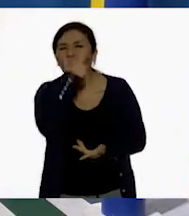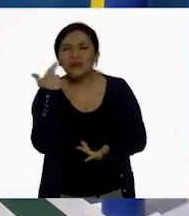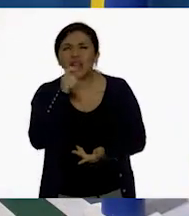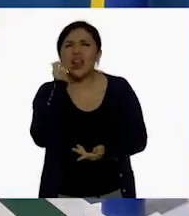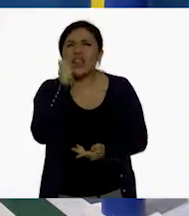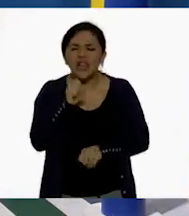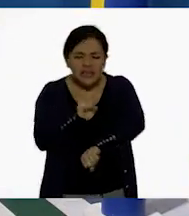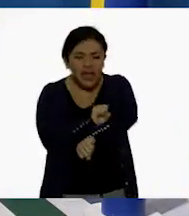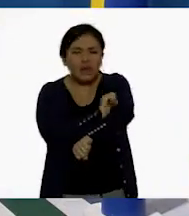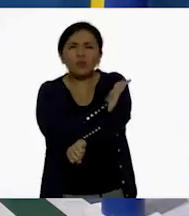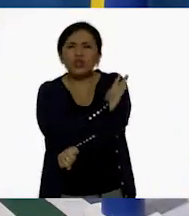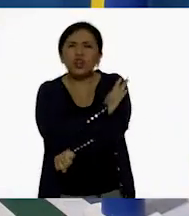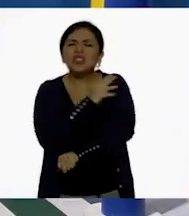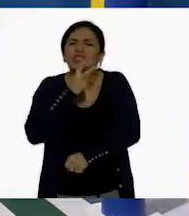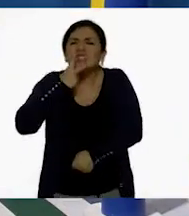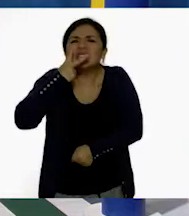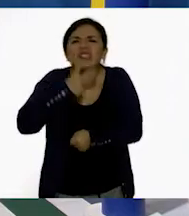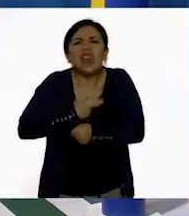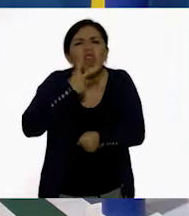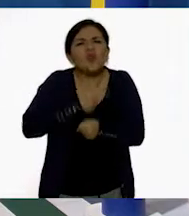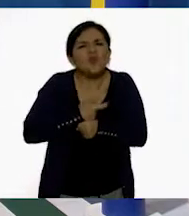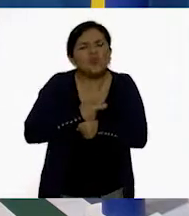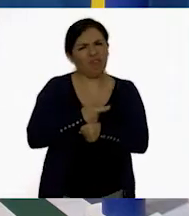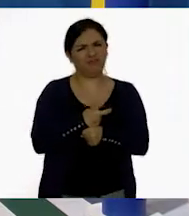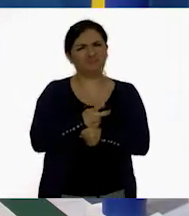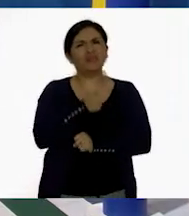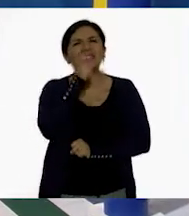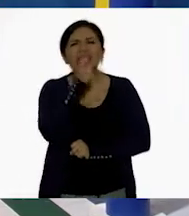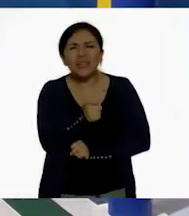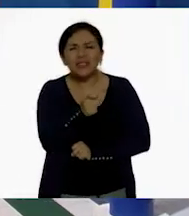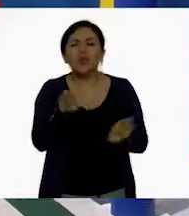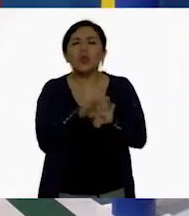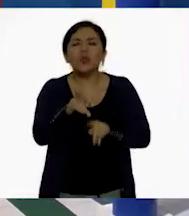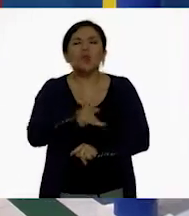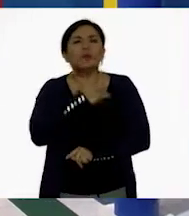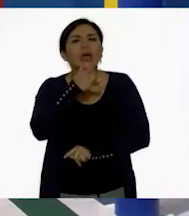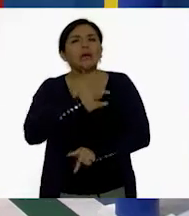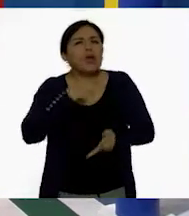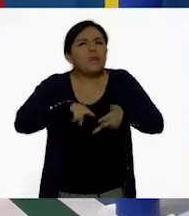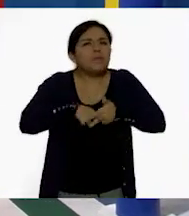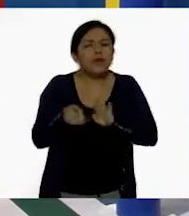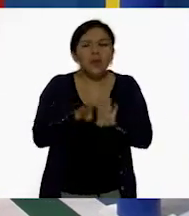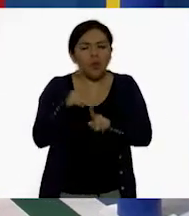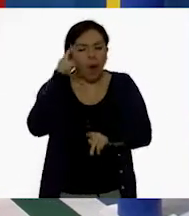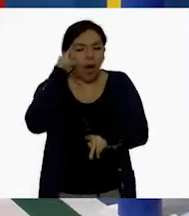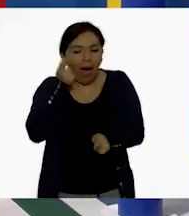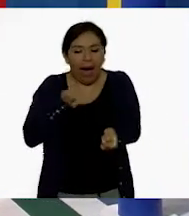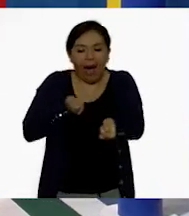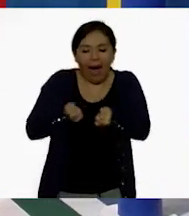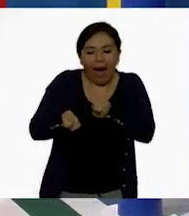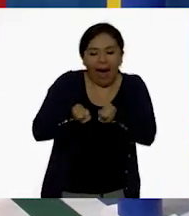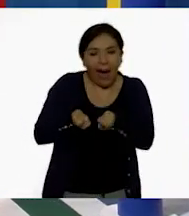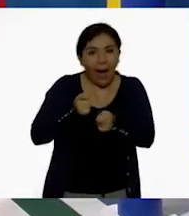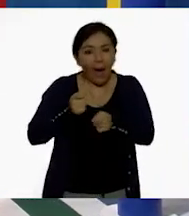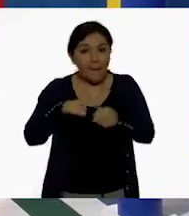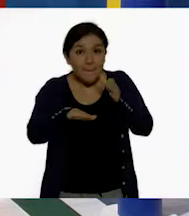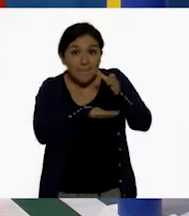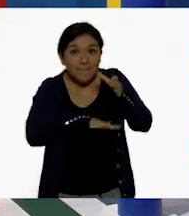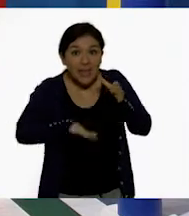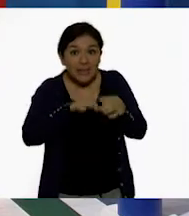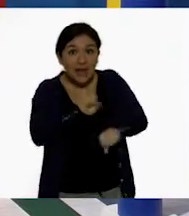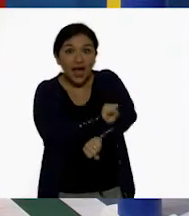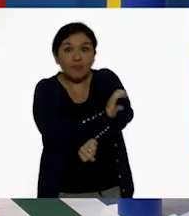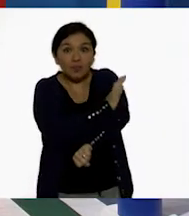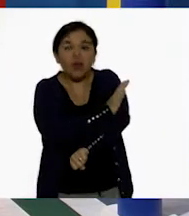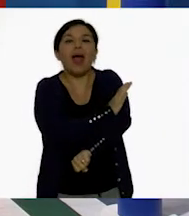emociones secundarias, es decir, las que vivimos cuando empezamos a regular las emociones básicas. Son emociones